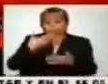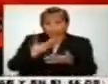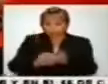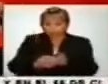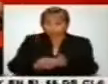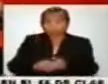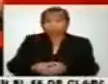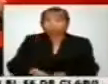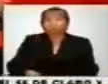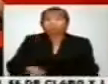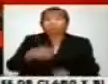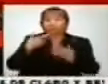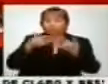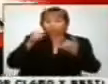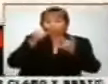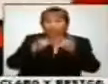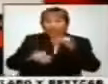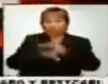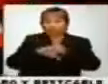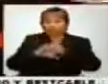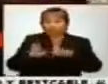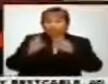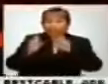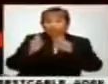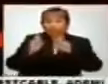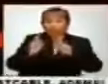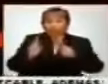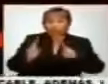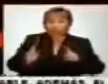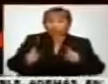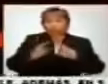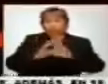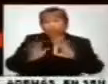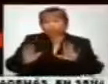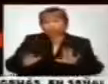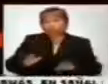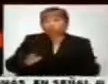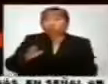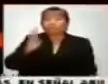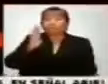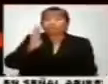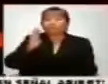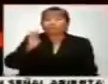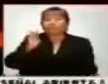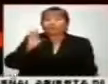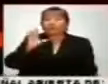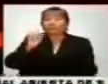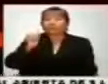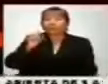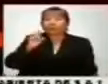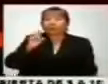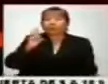Graña. Habiendo culminado las interrogantes, el congresista Víctor Andrés García de la UNDE.